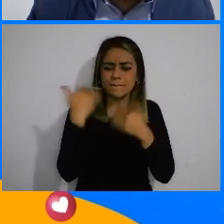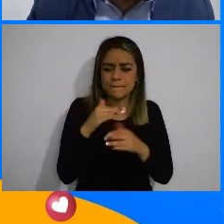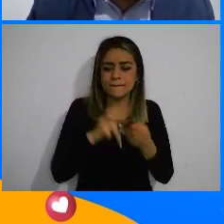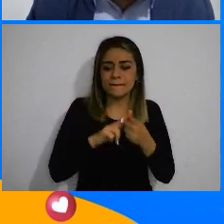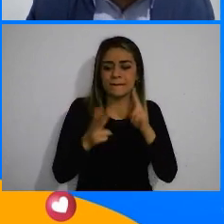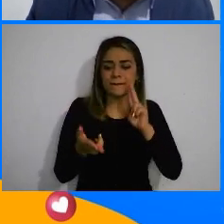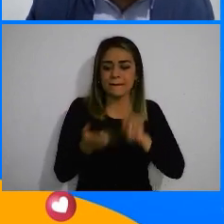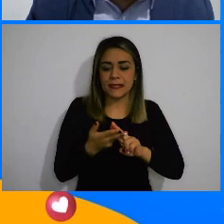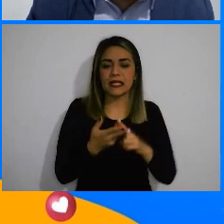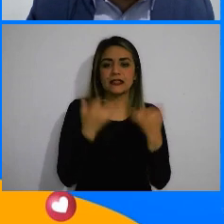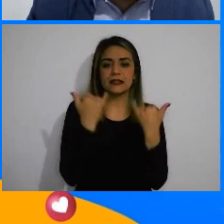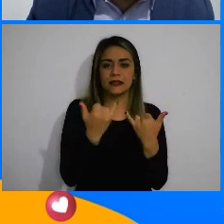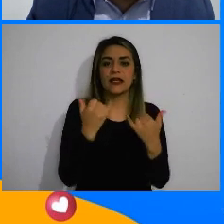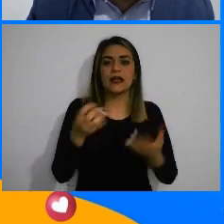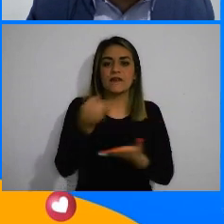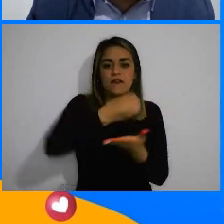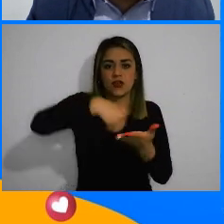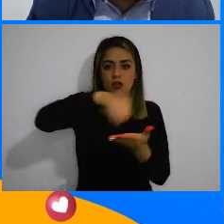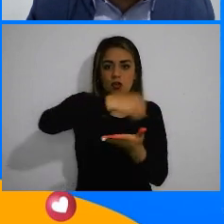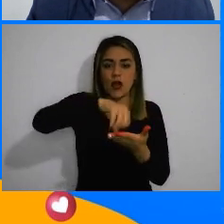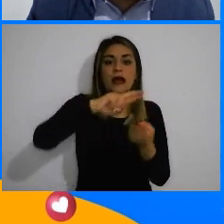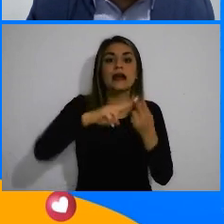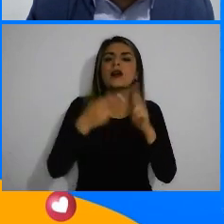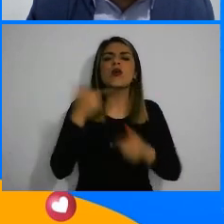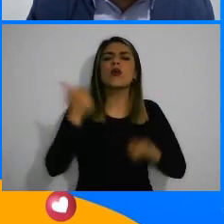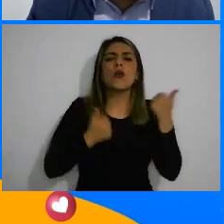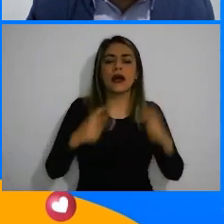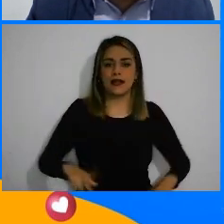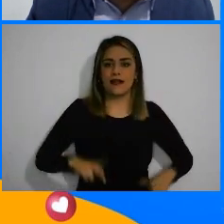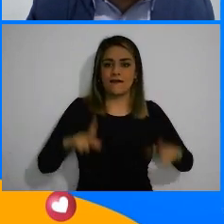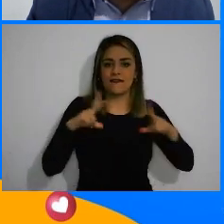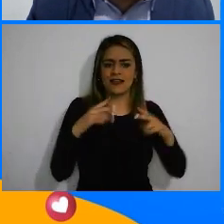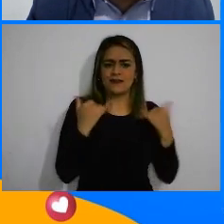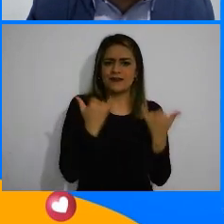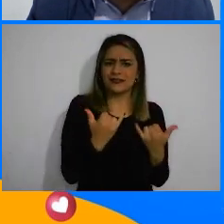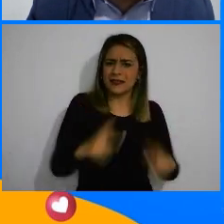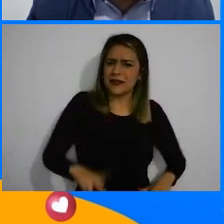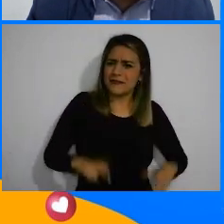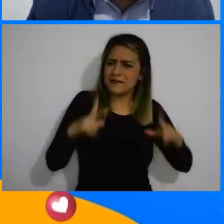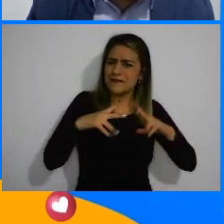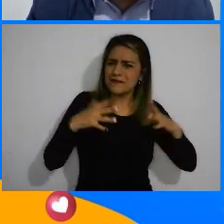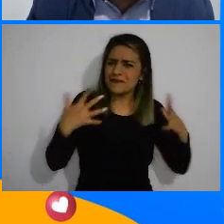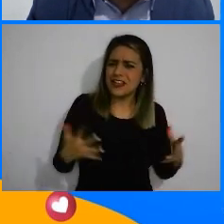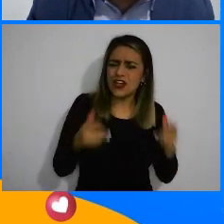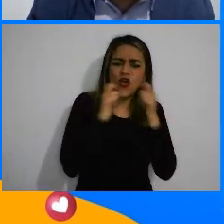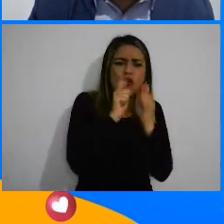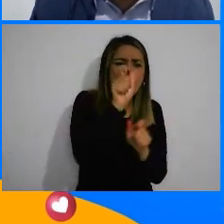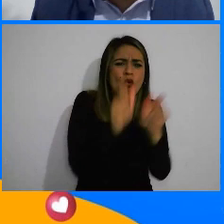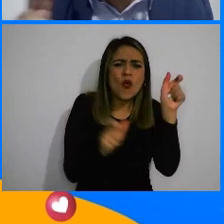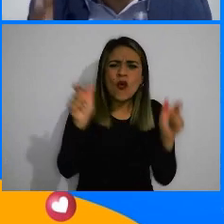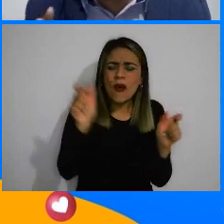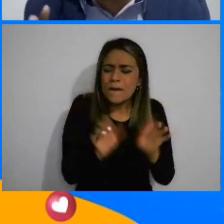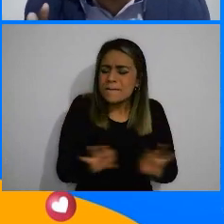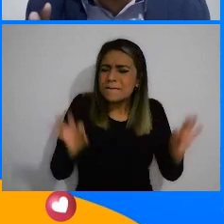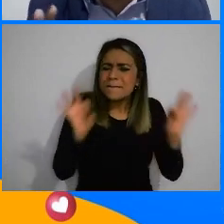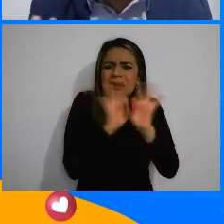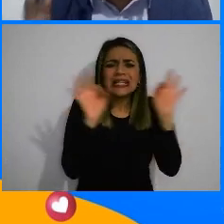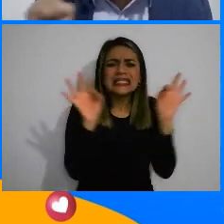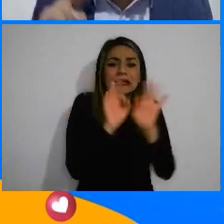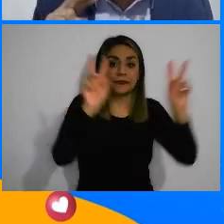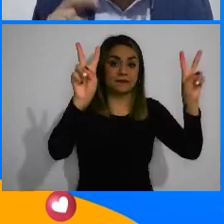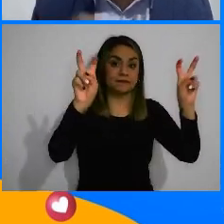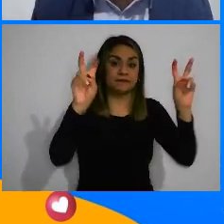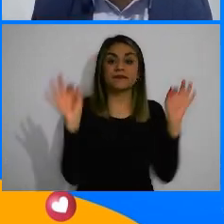de estudio de la biología es la vida, ¿sí? Pero esa vida vista desde el ser más simple, entre